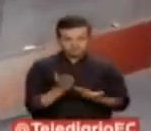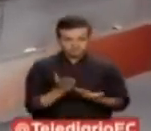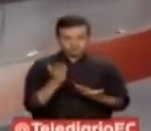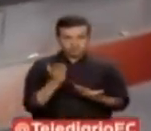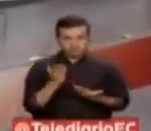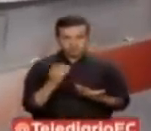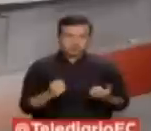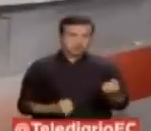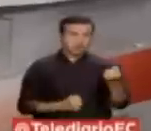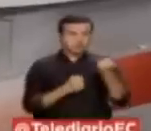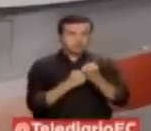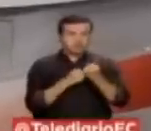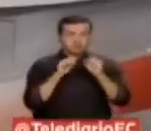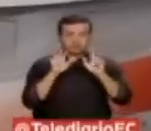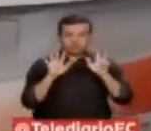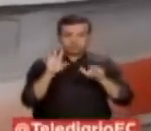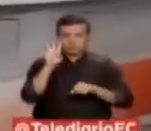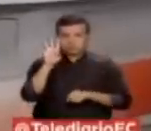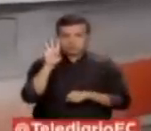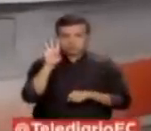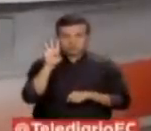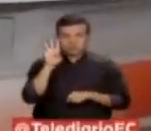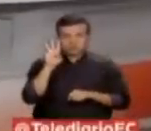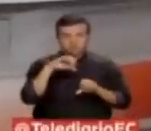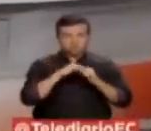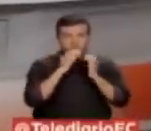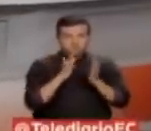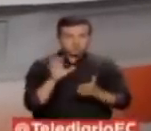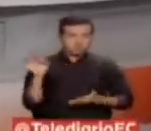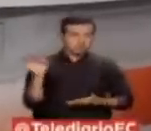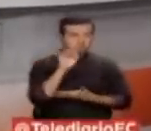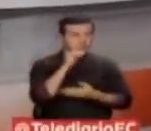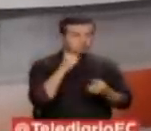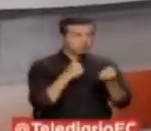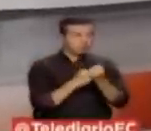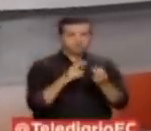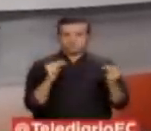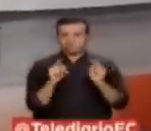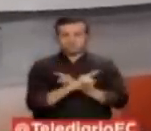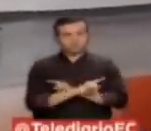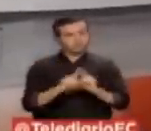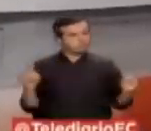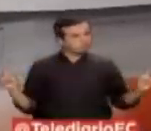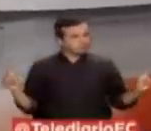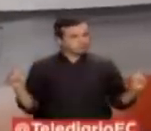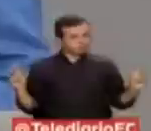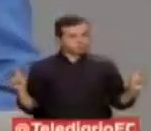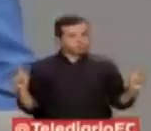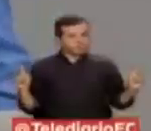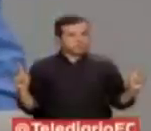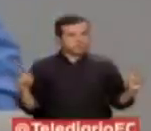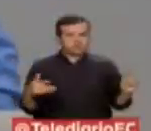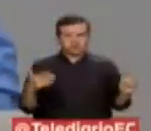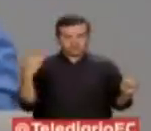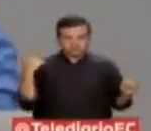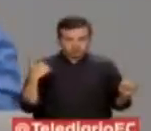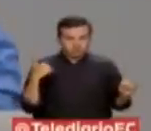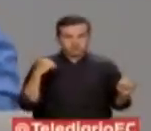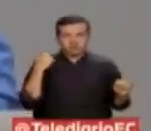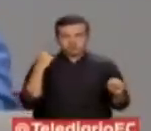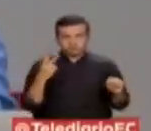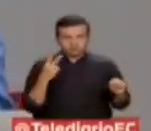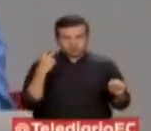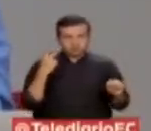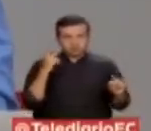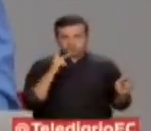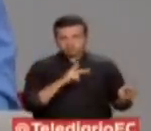a contar con el apoyo de los 84 asambleístas que la llevaron a la presidencia de la asamblea hace casi 2 años